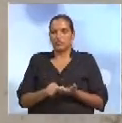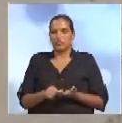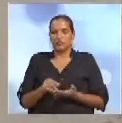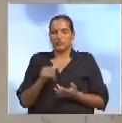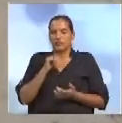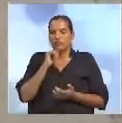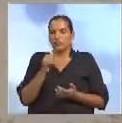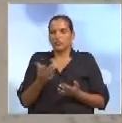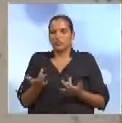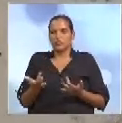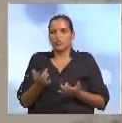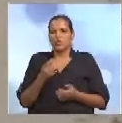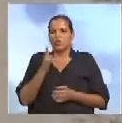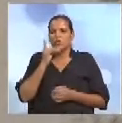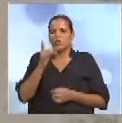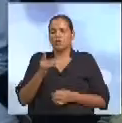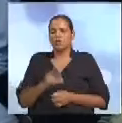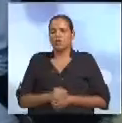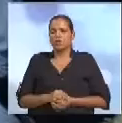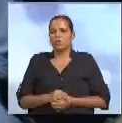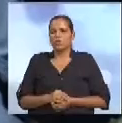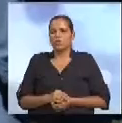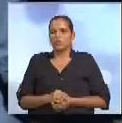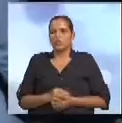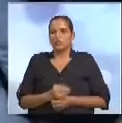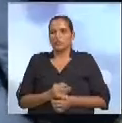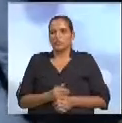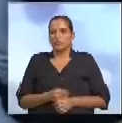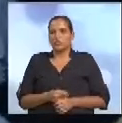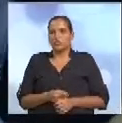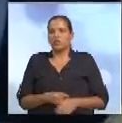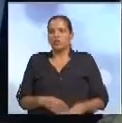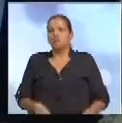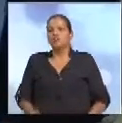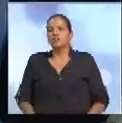aún no autoriza dar declaraciones. Andrea Chere, Telecosta.